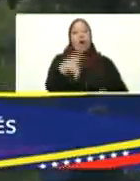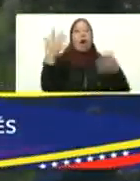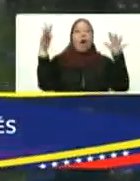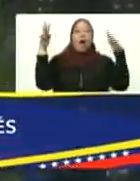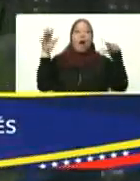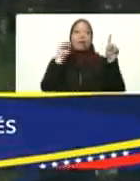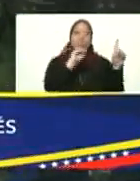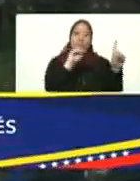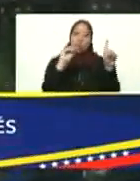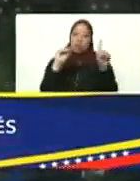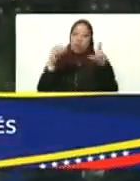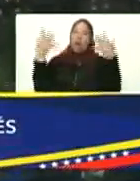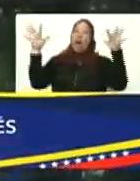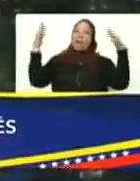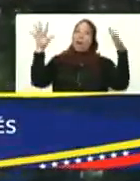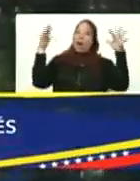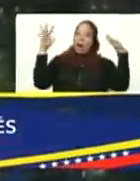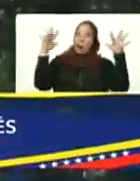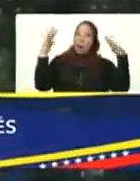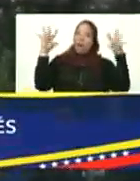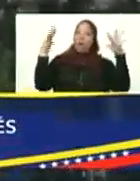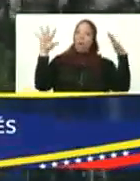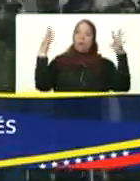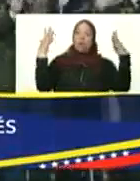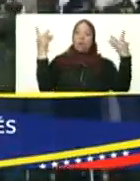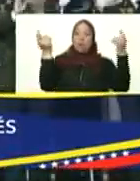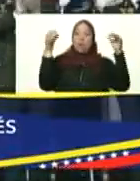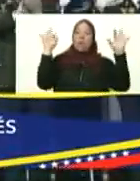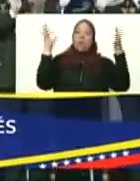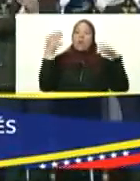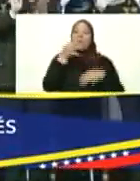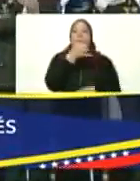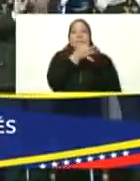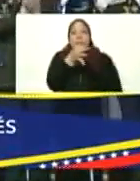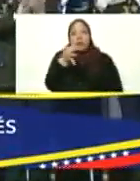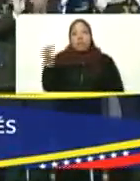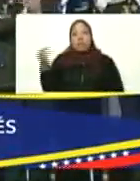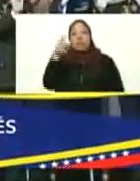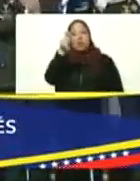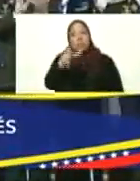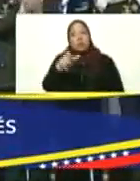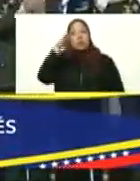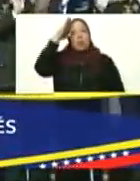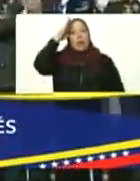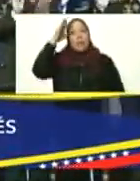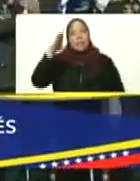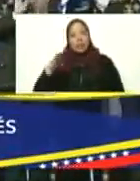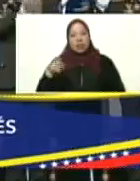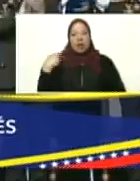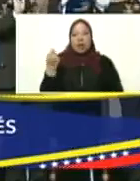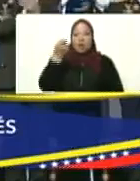brillantes oficiales de la promoción 1989.